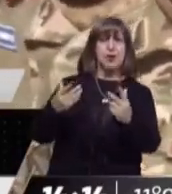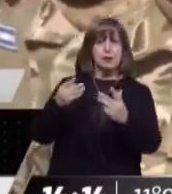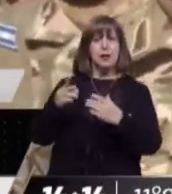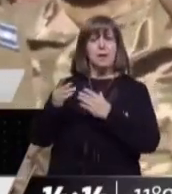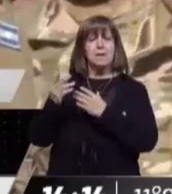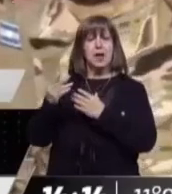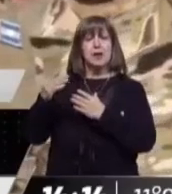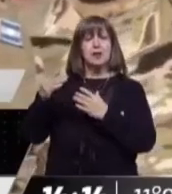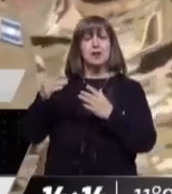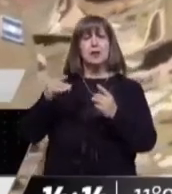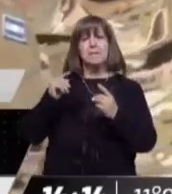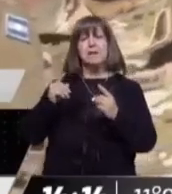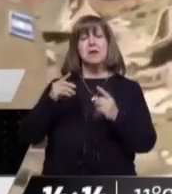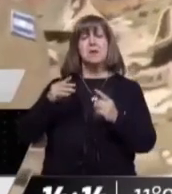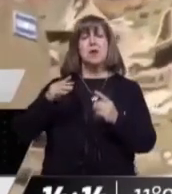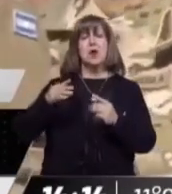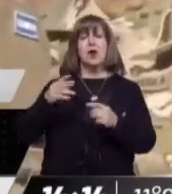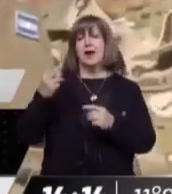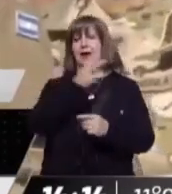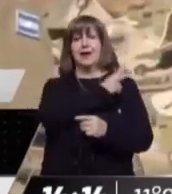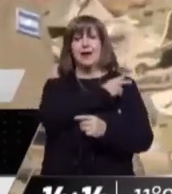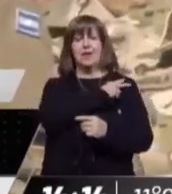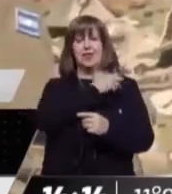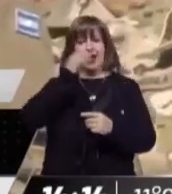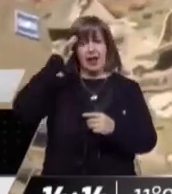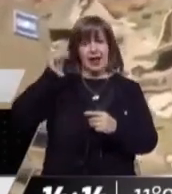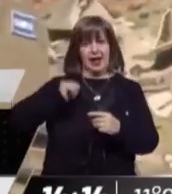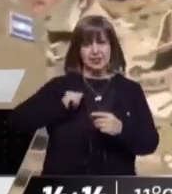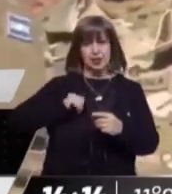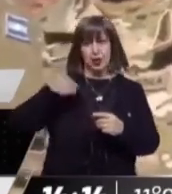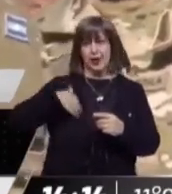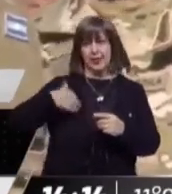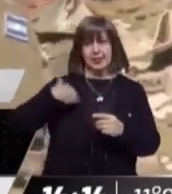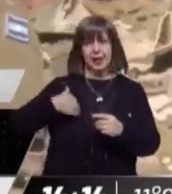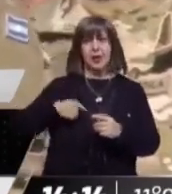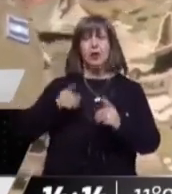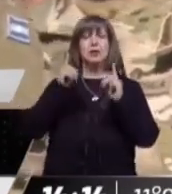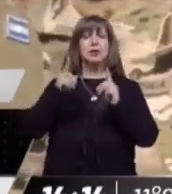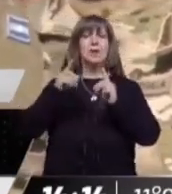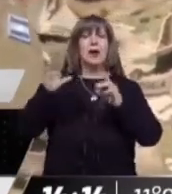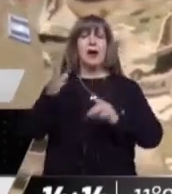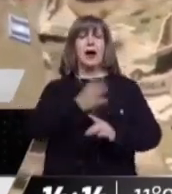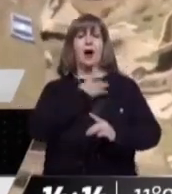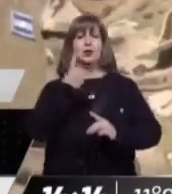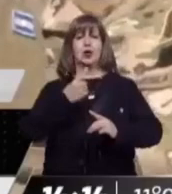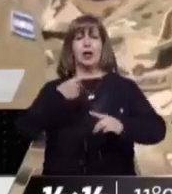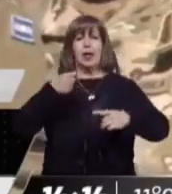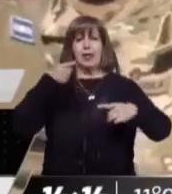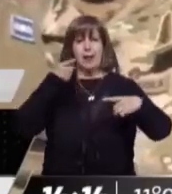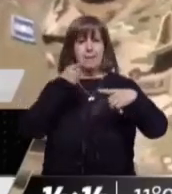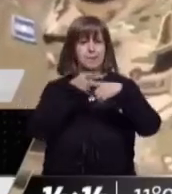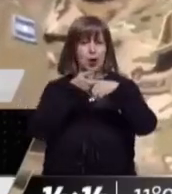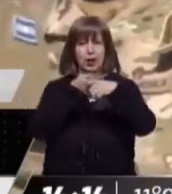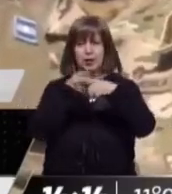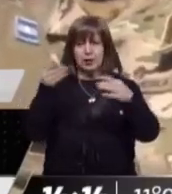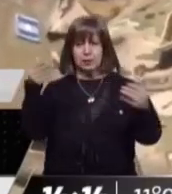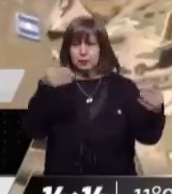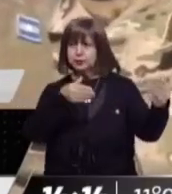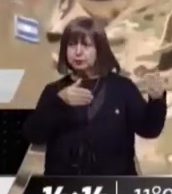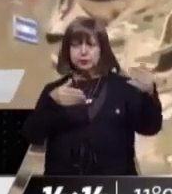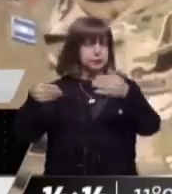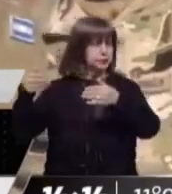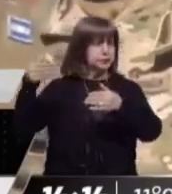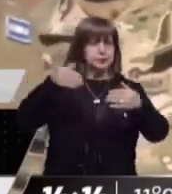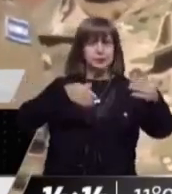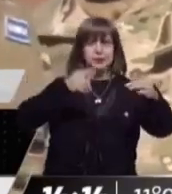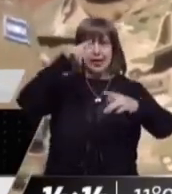jefe del Ejército en su día, y por supuesto a las autoridades políticas del Gobierno Nacional, representadas en nada